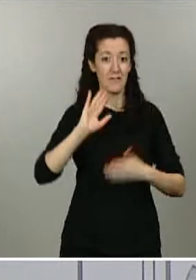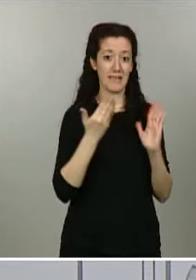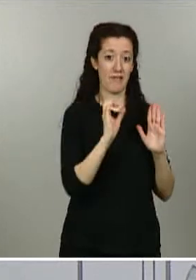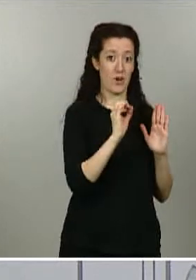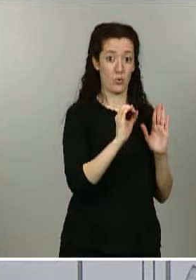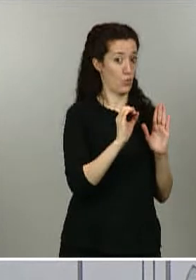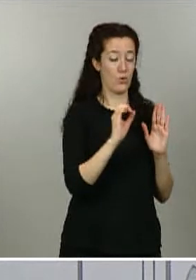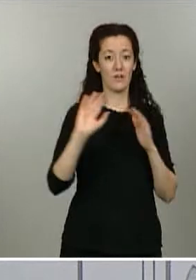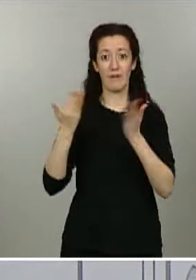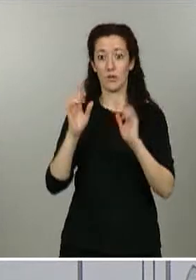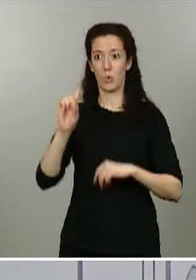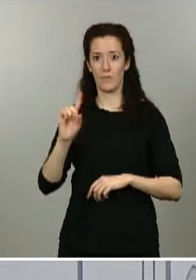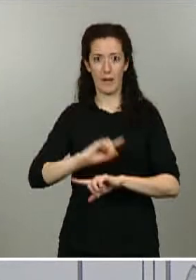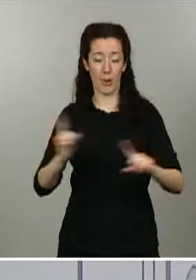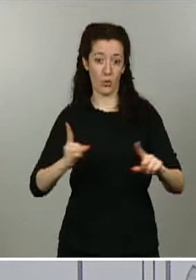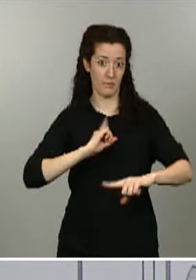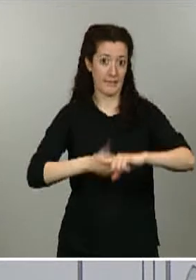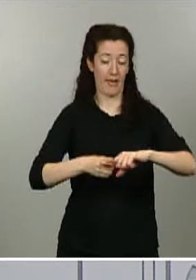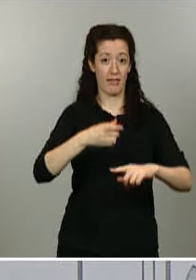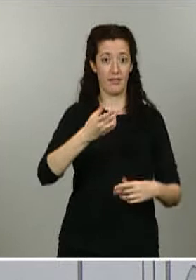estaba perfectamente habilitado para pasar a la fase 1.